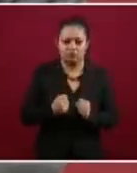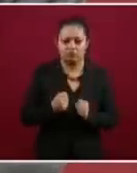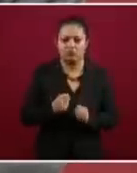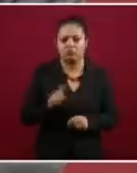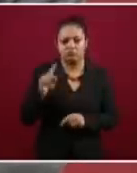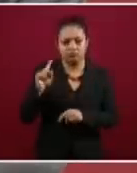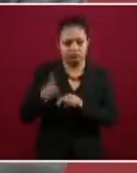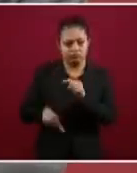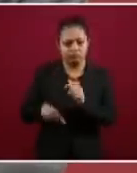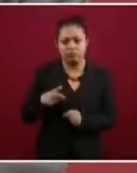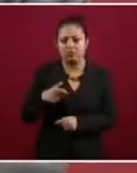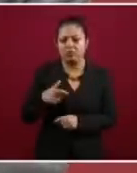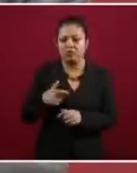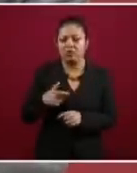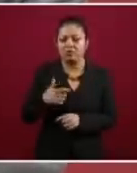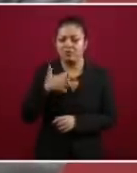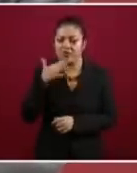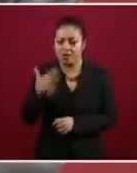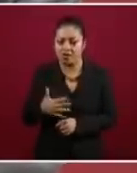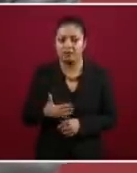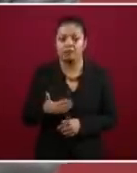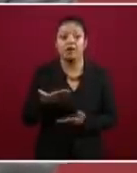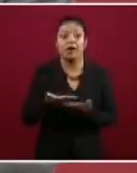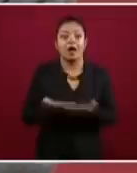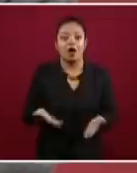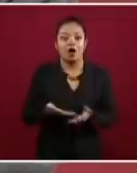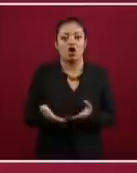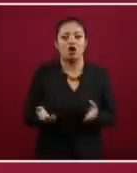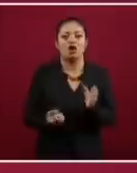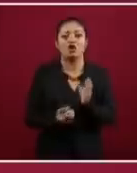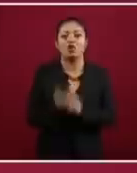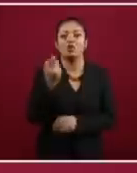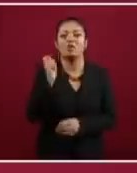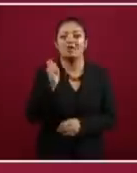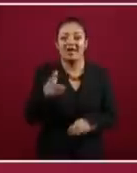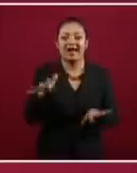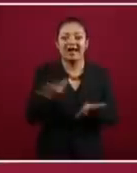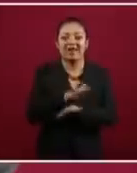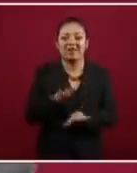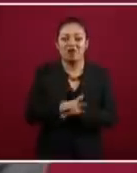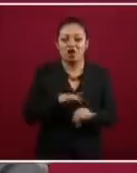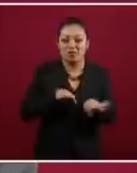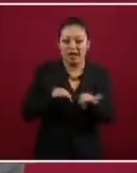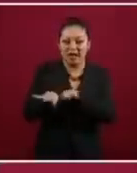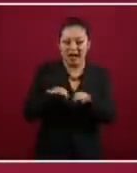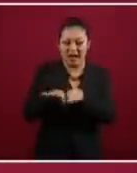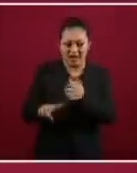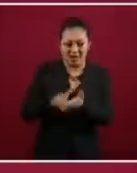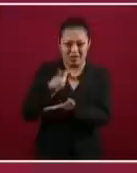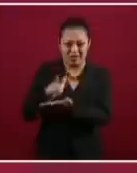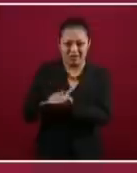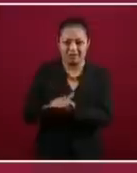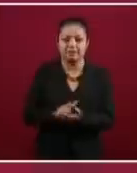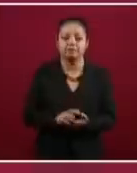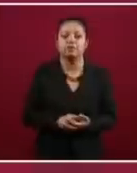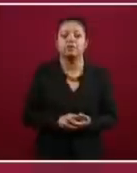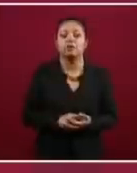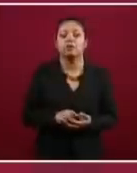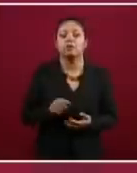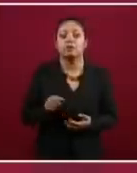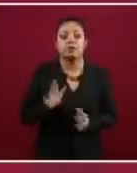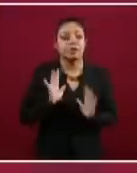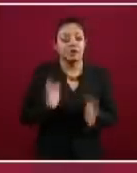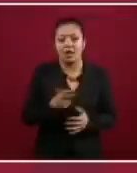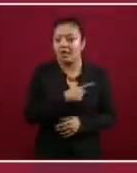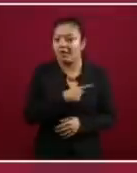Ahora, con la nueva reforma laboral, lo mismo, ya tiene que haber